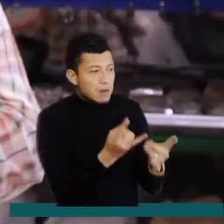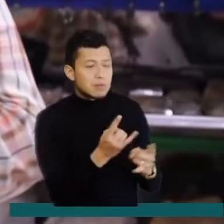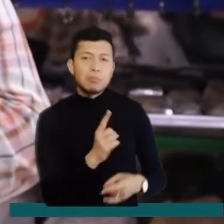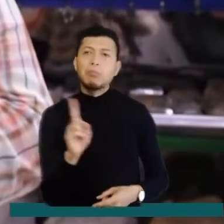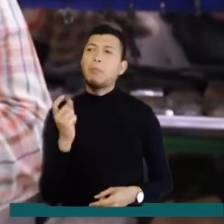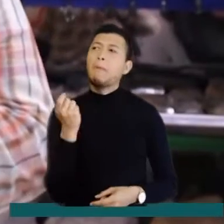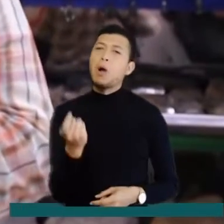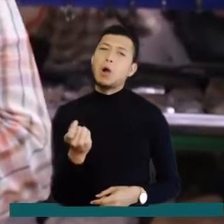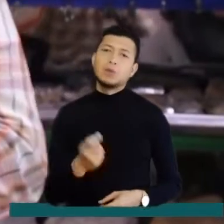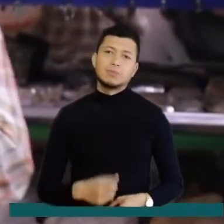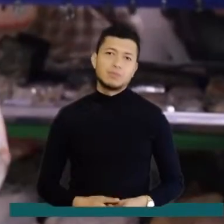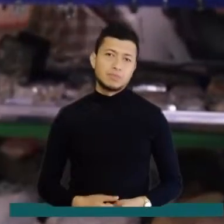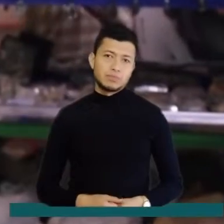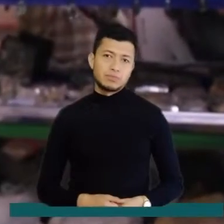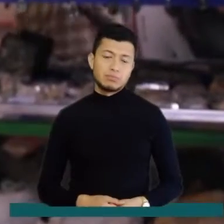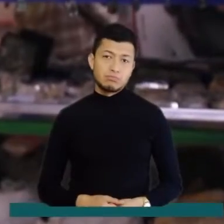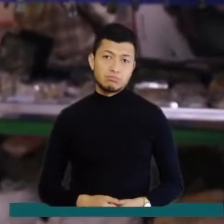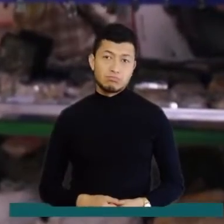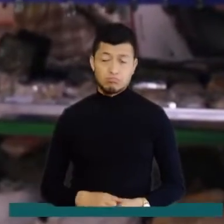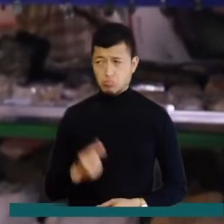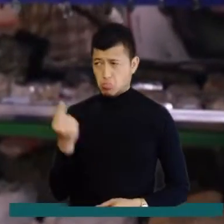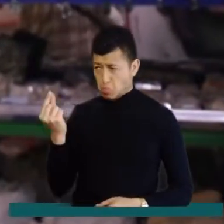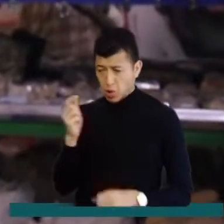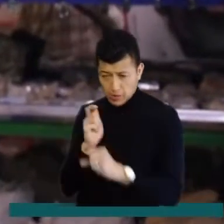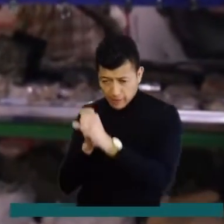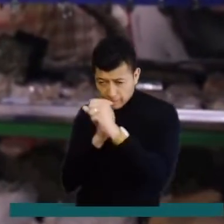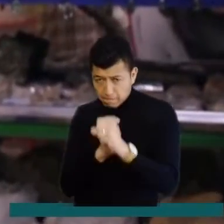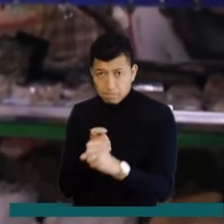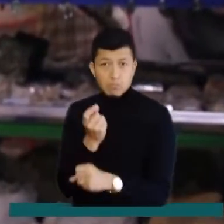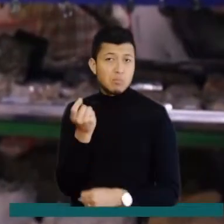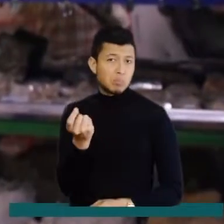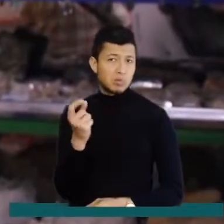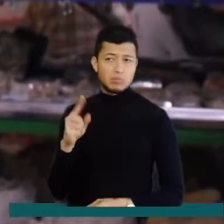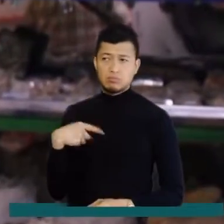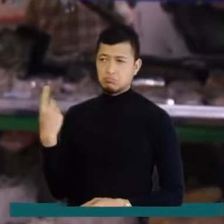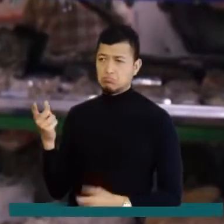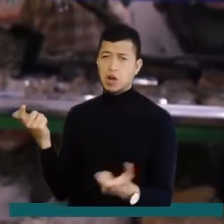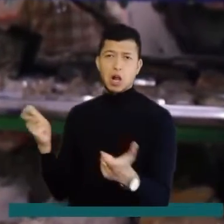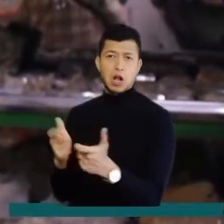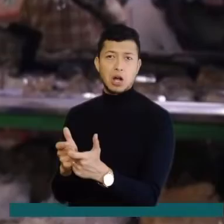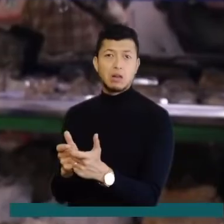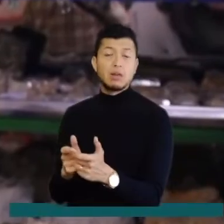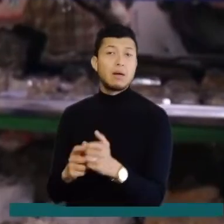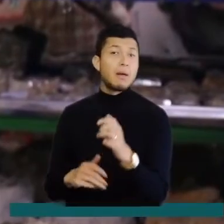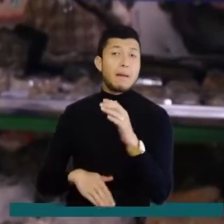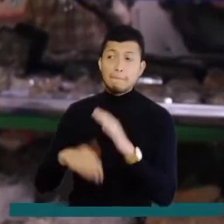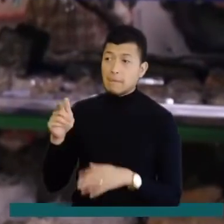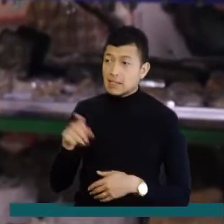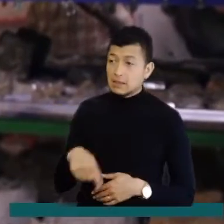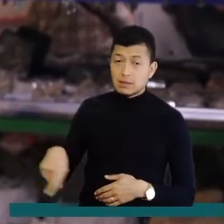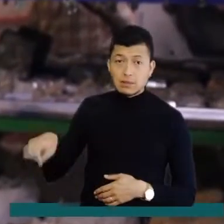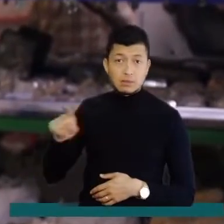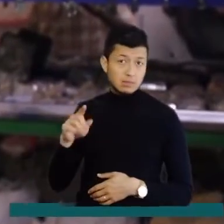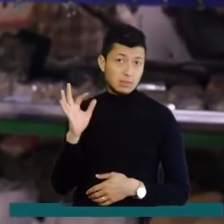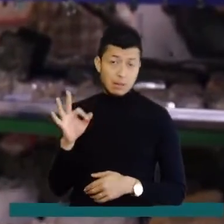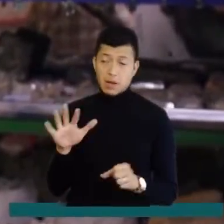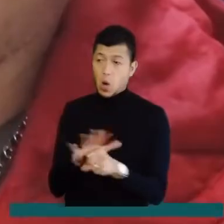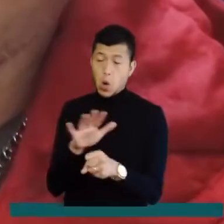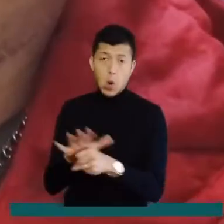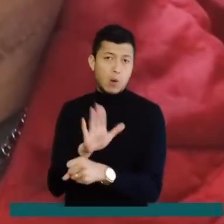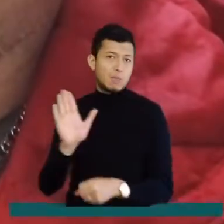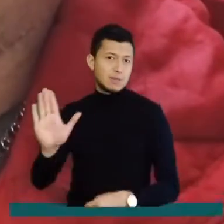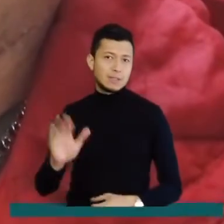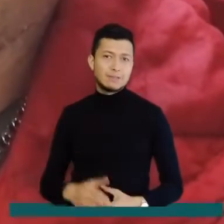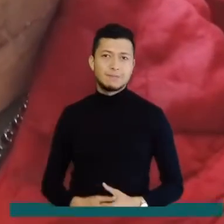aprender. Pues no se encuentran casi talladores, porque la mayoría de talladores que hay acá, o sea, los poco mucho que hay, permanecen a todo momento muy, o sea, permanecen